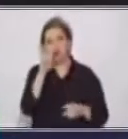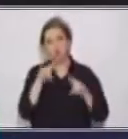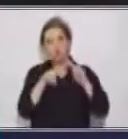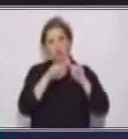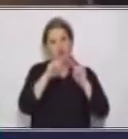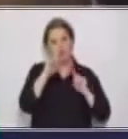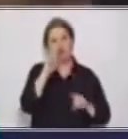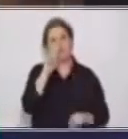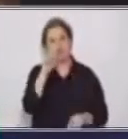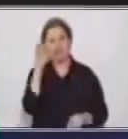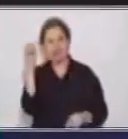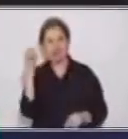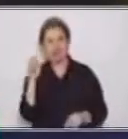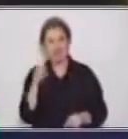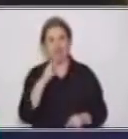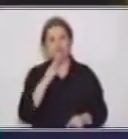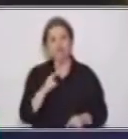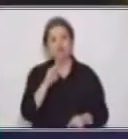40.